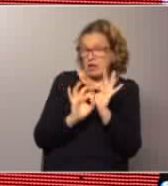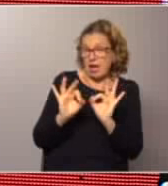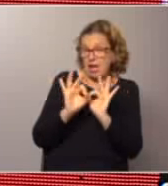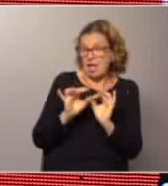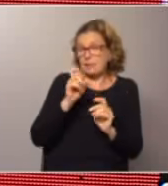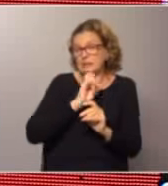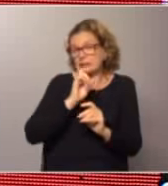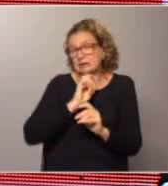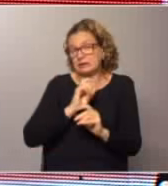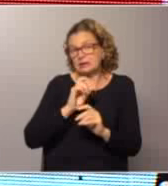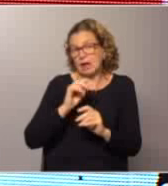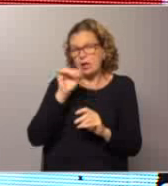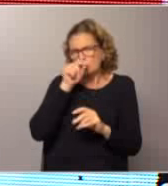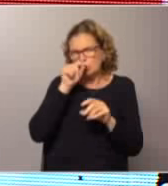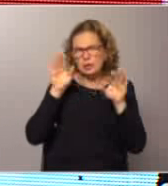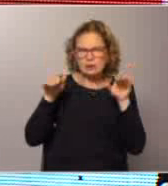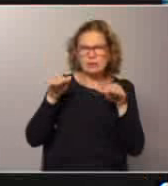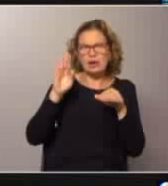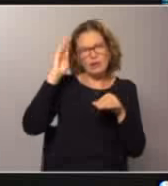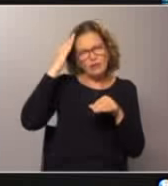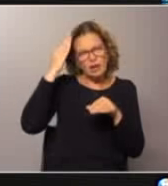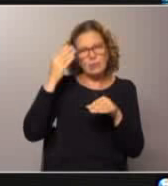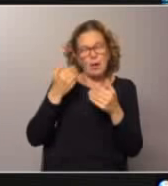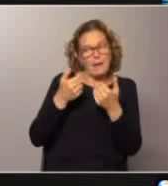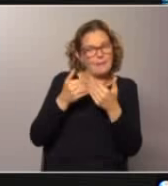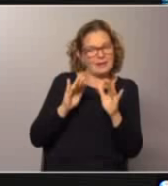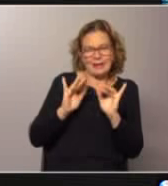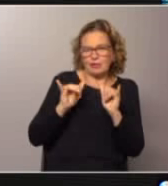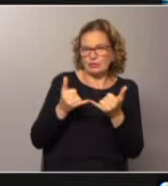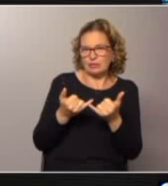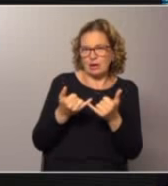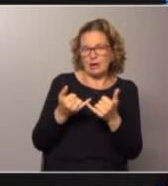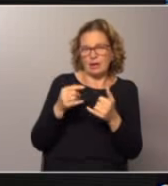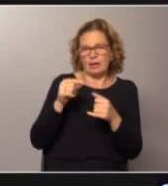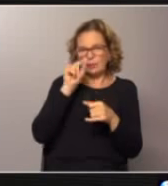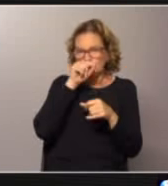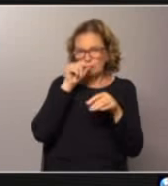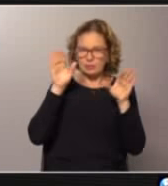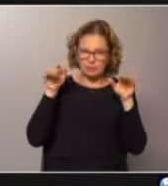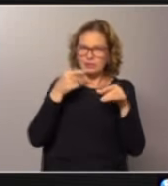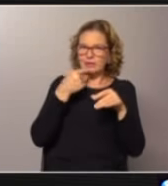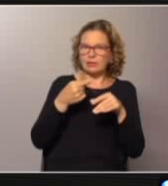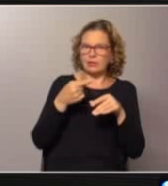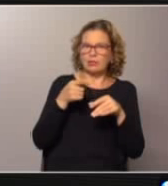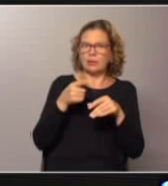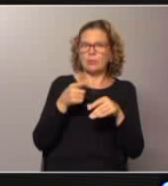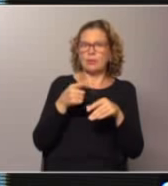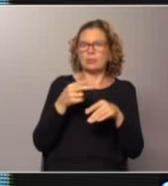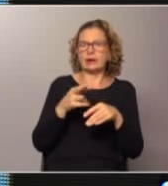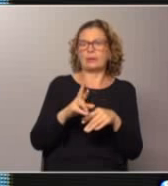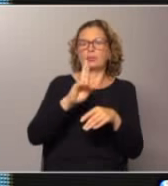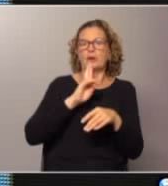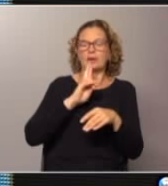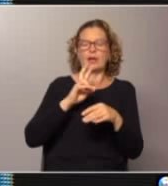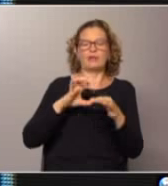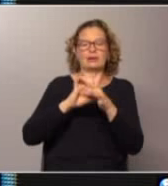dorsey de twitter o facebook comenzaron a aguiar los tweets desde trump digamos diciendo tenemos una responsabilidad frente a la